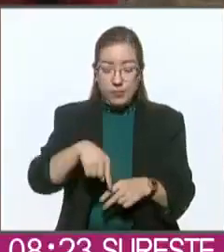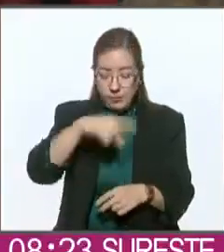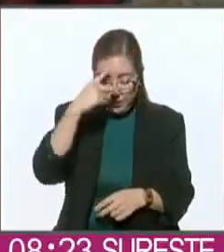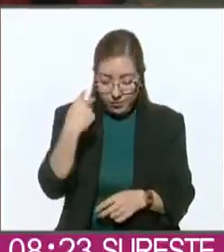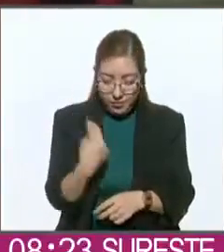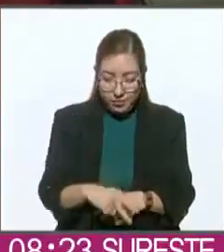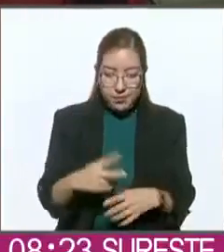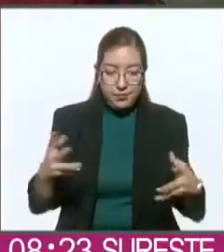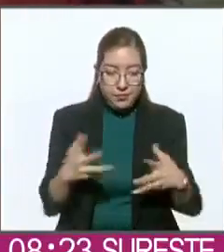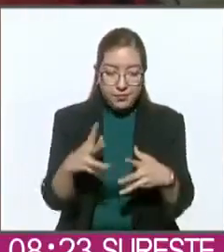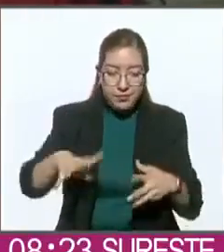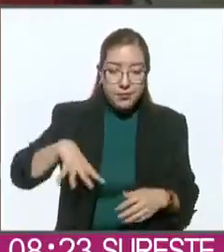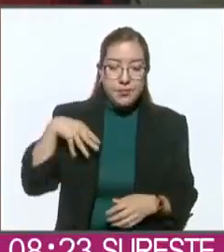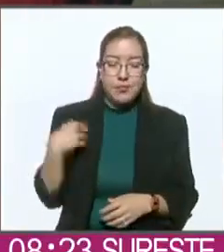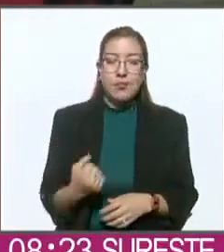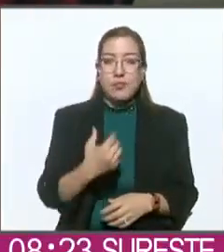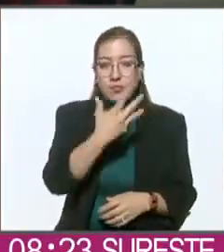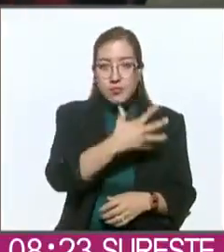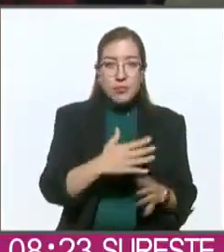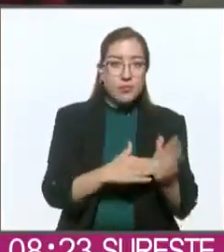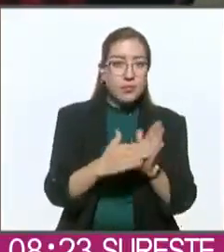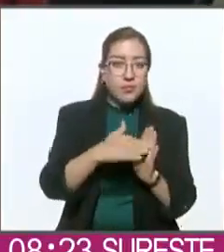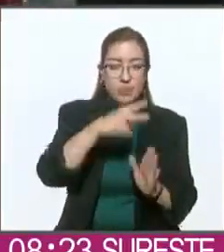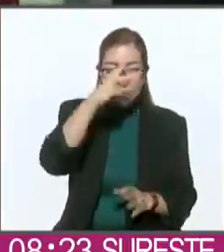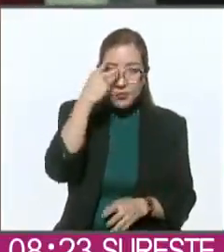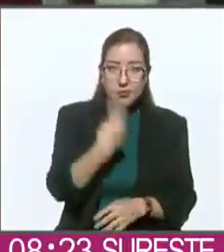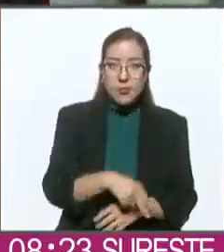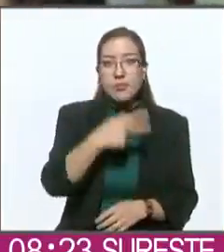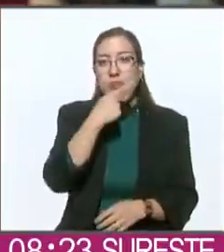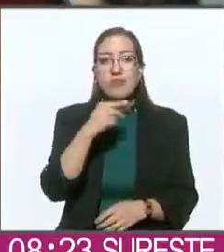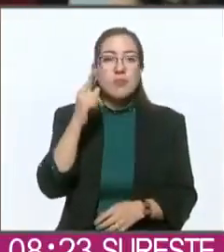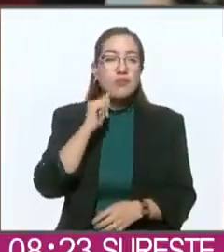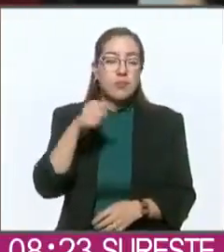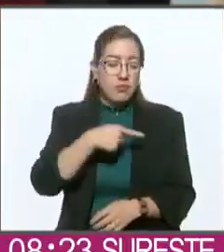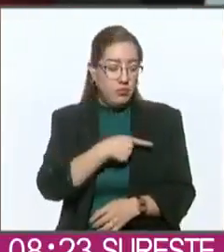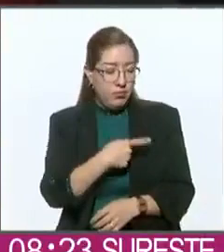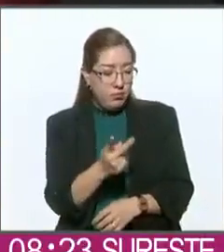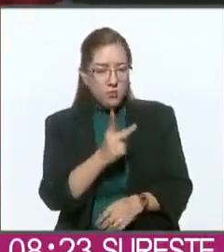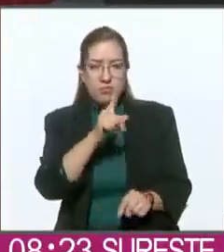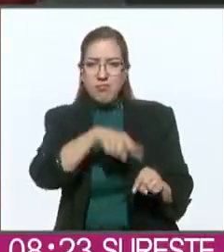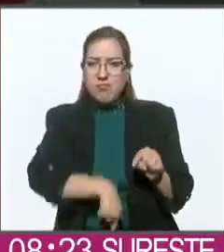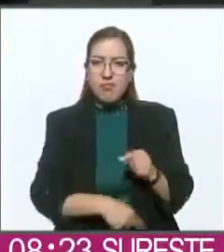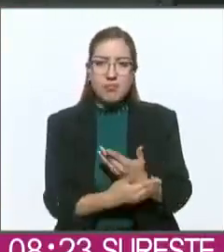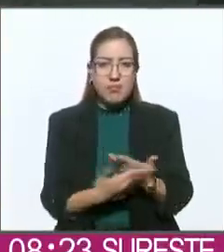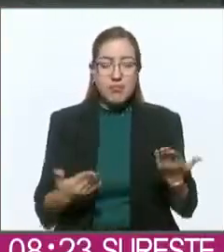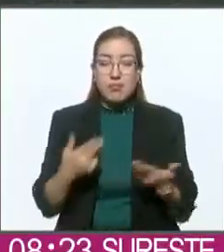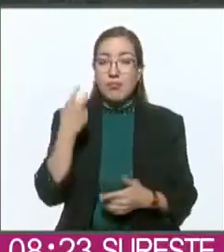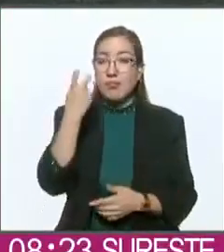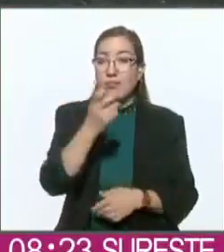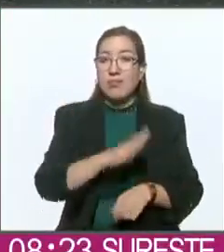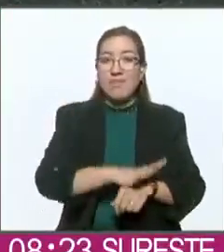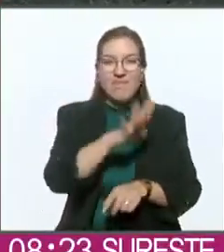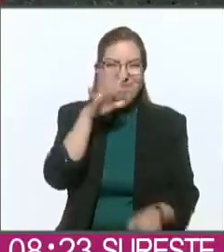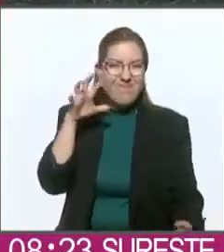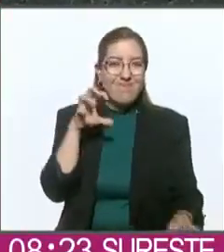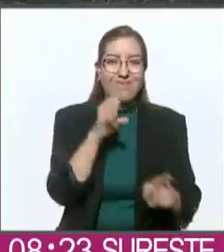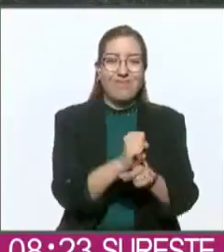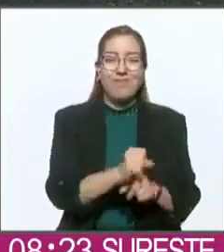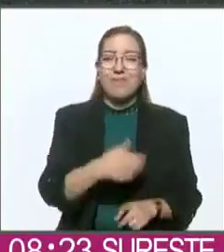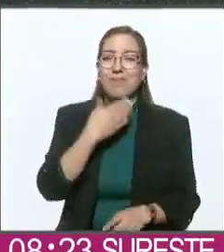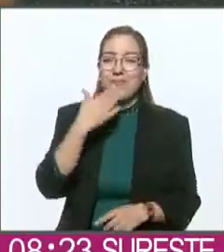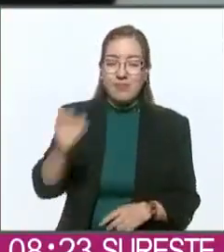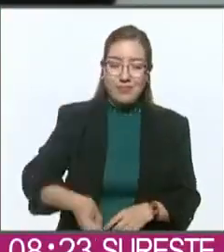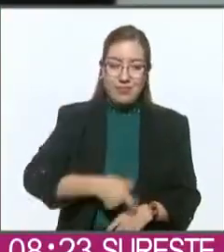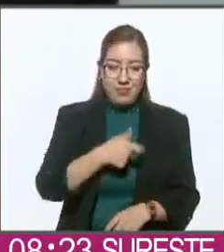país a 5 millones de mexicanos y mexicanas de la pobreza extrema, indudablemente es uno de nuestros grandes logros, la estabilidad